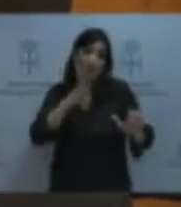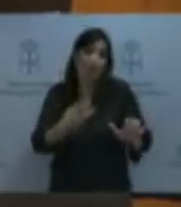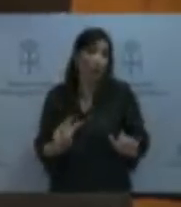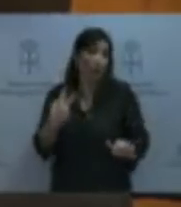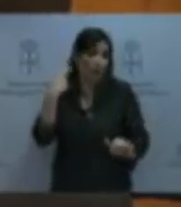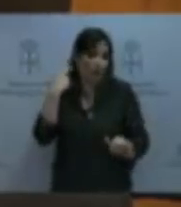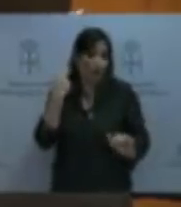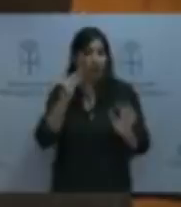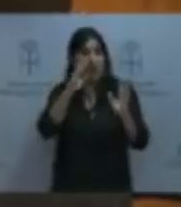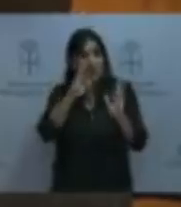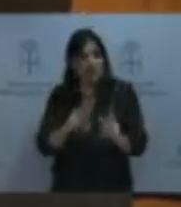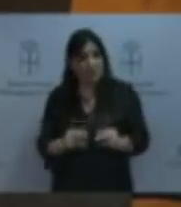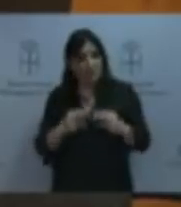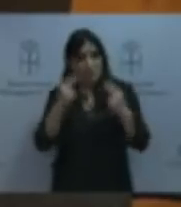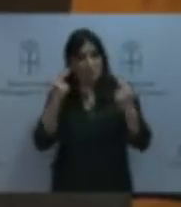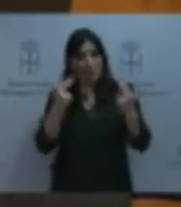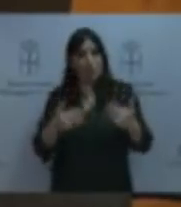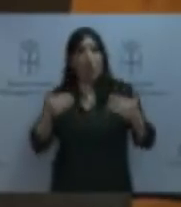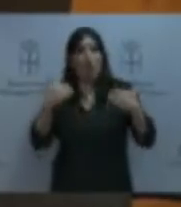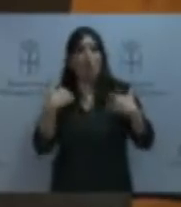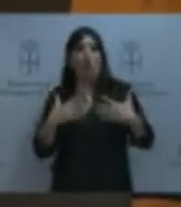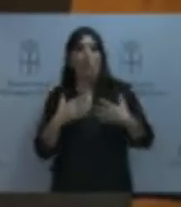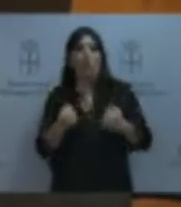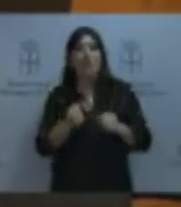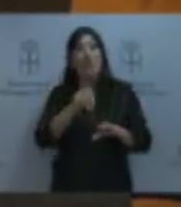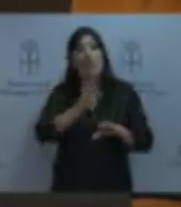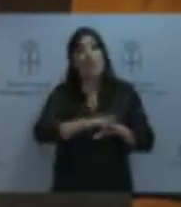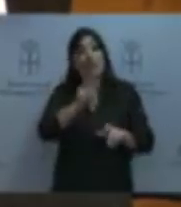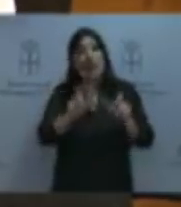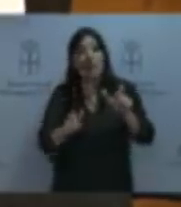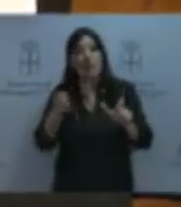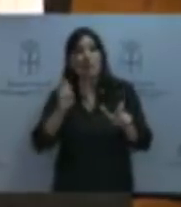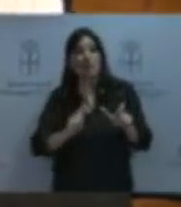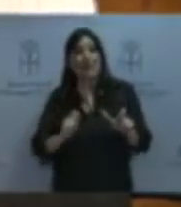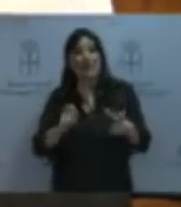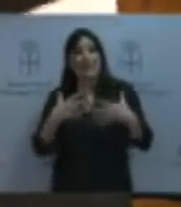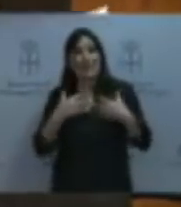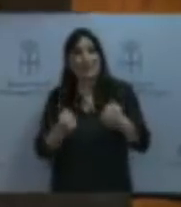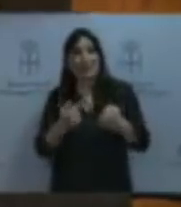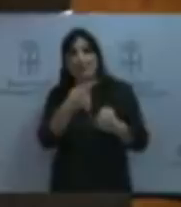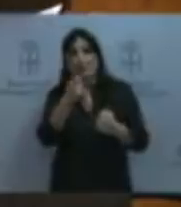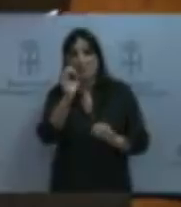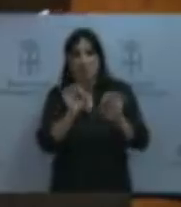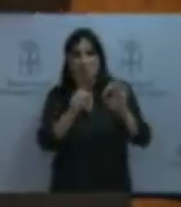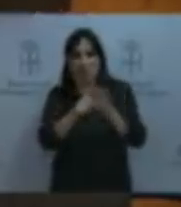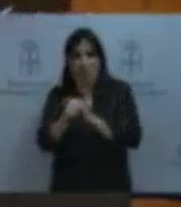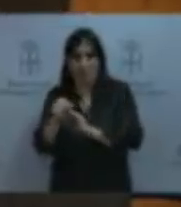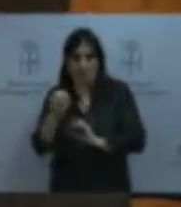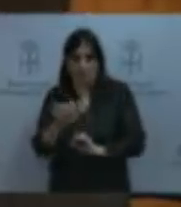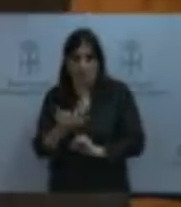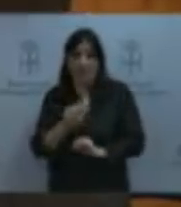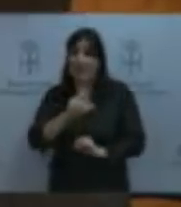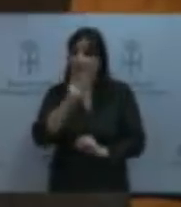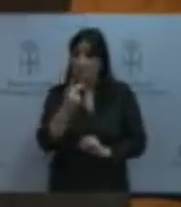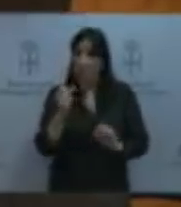competencias sanitarias y para el personal sanitario sea del 100%. En segundo lugar, se acuerda entre el Ministerio de Hacienda